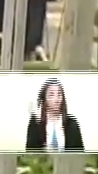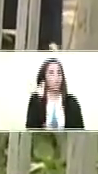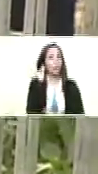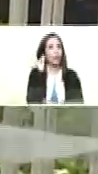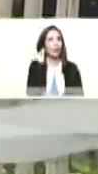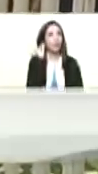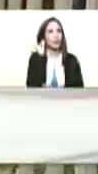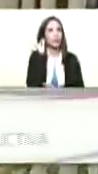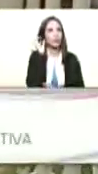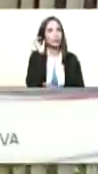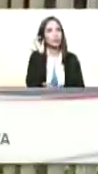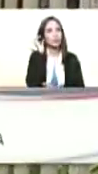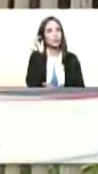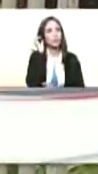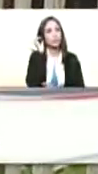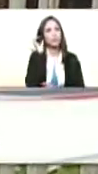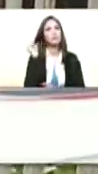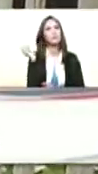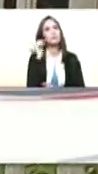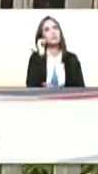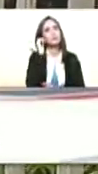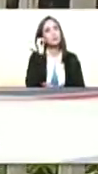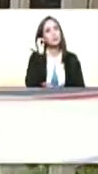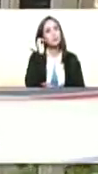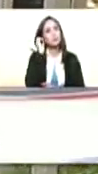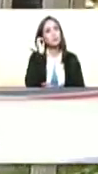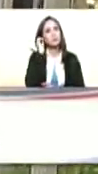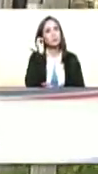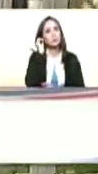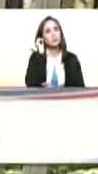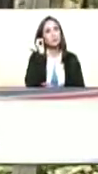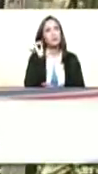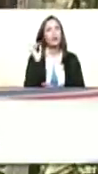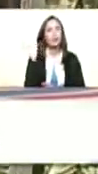Bueno, Luisana, enséñanos esto, pues. Tú estás produciendo aquí, ¿verdad, Luisana?